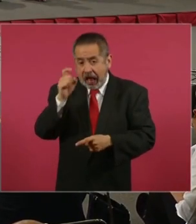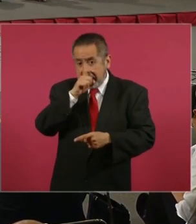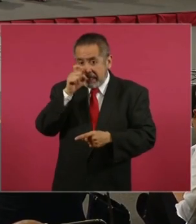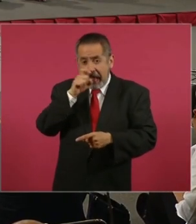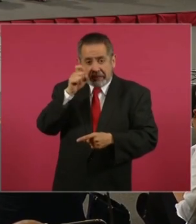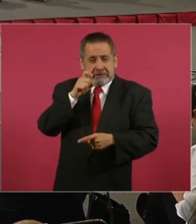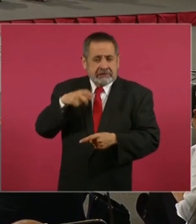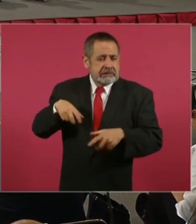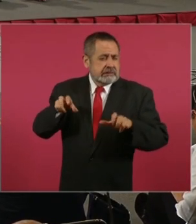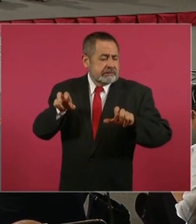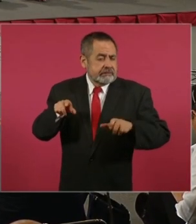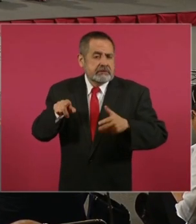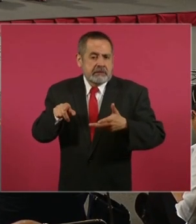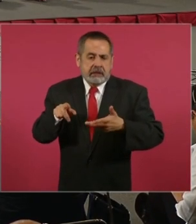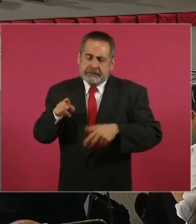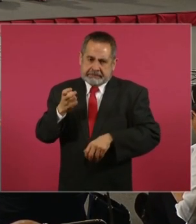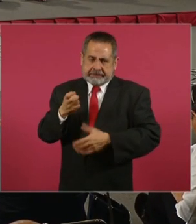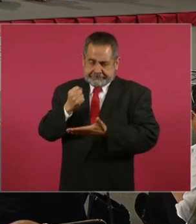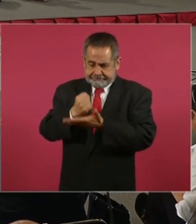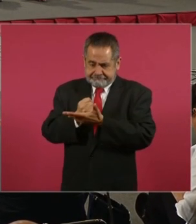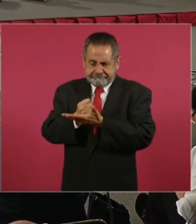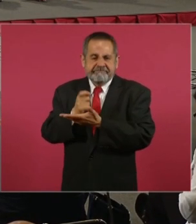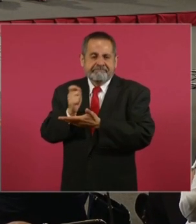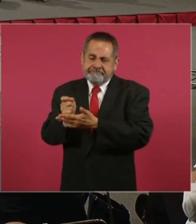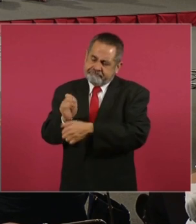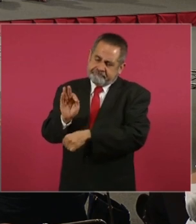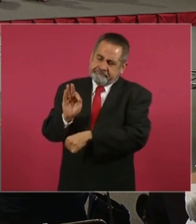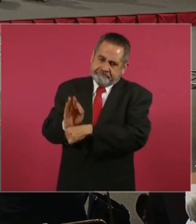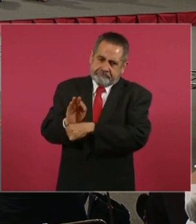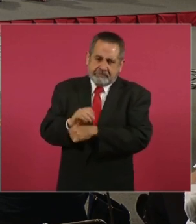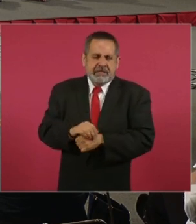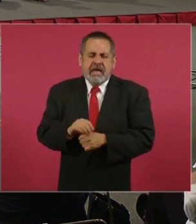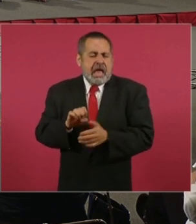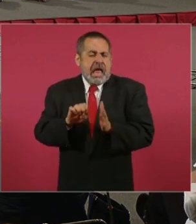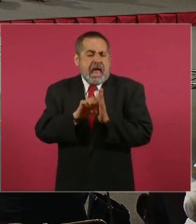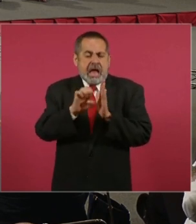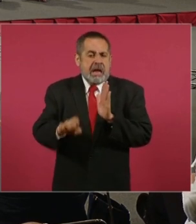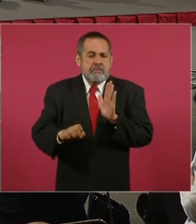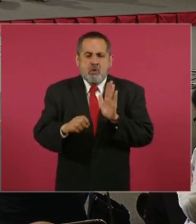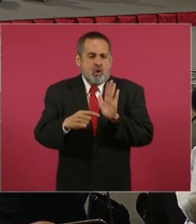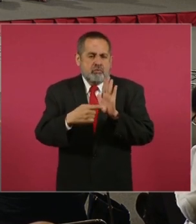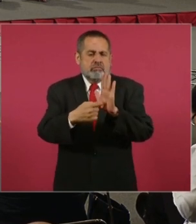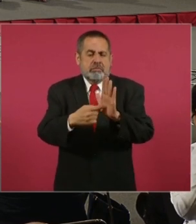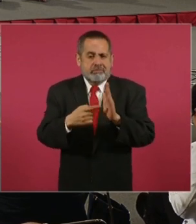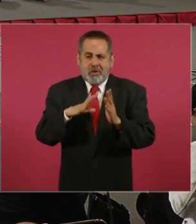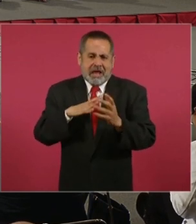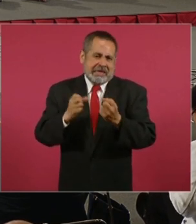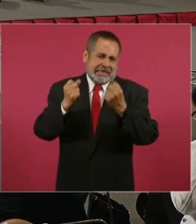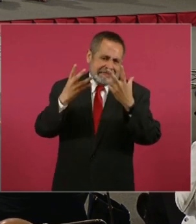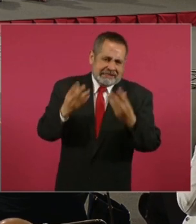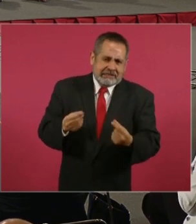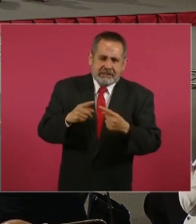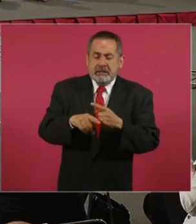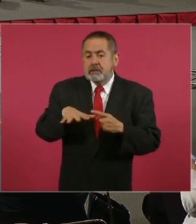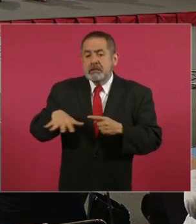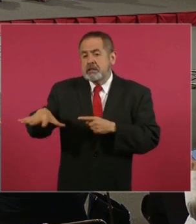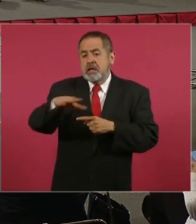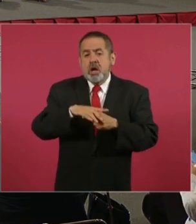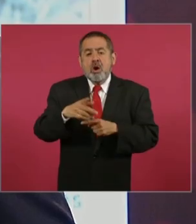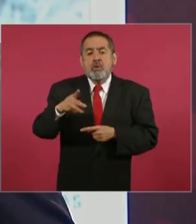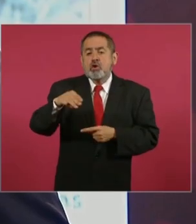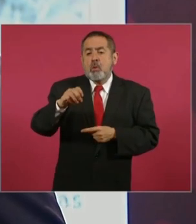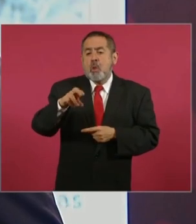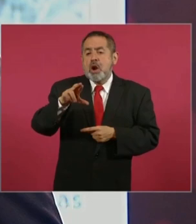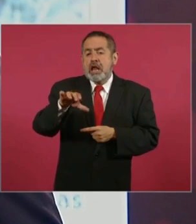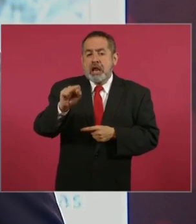decretos también lo estamos protegiendo. Son emblemáticos, nada más estamos citando estos ejemplos, pero hay una diversidad. Protegemos los manglares en Puerto Morelos,